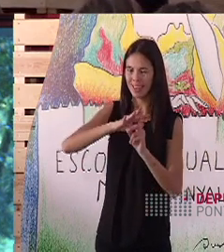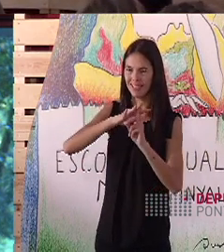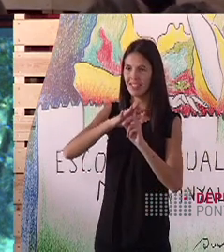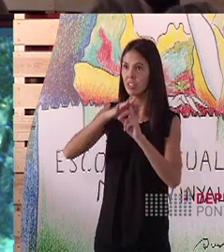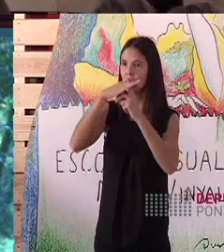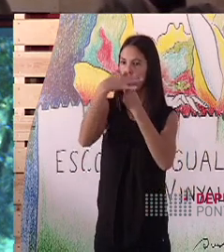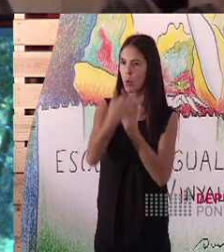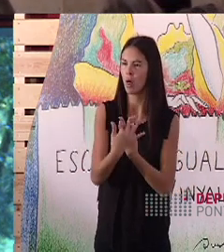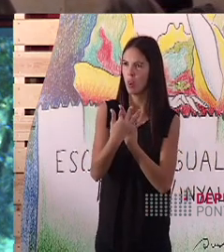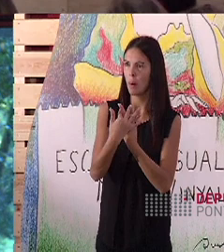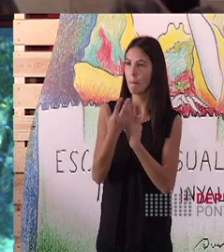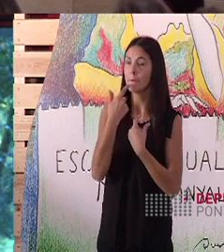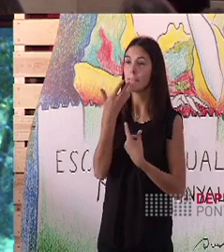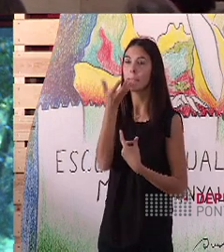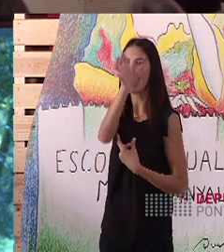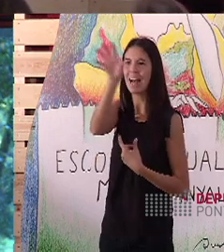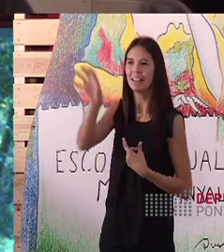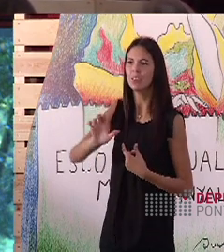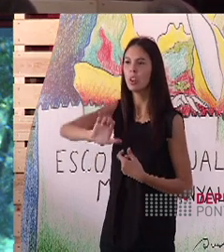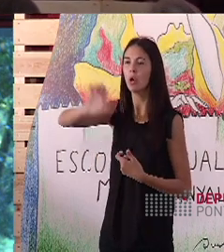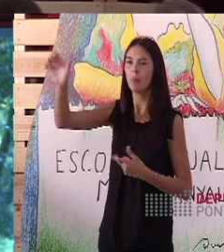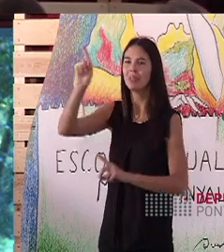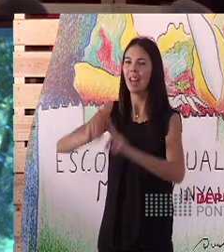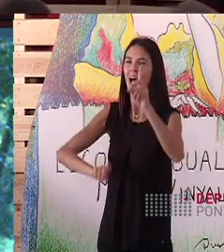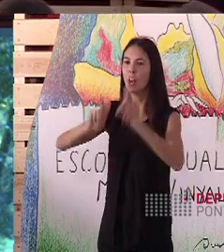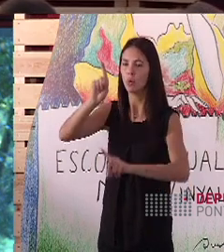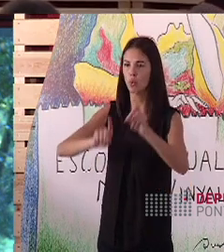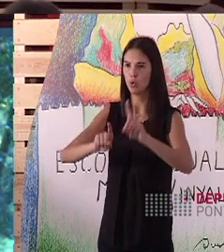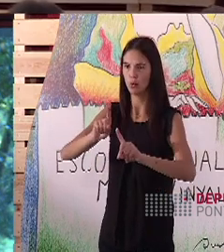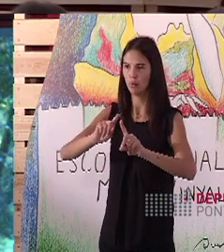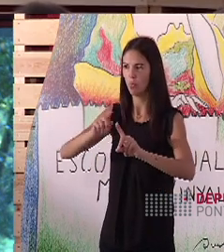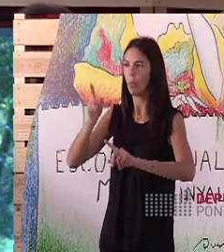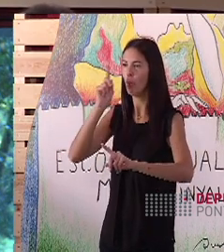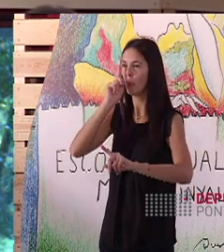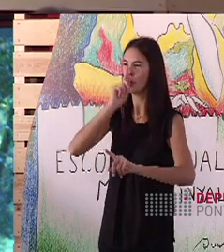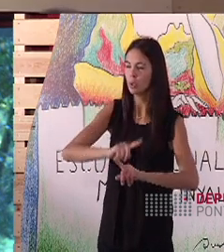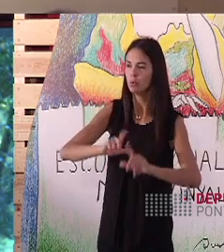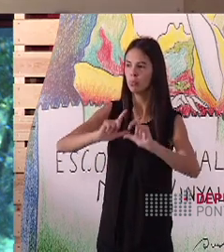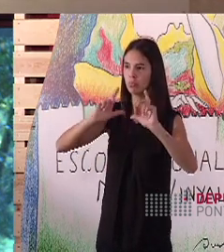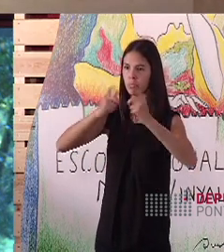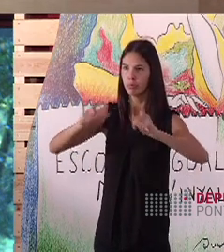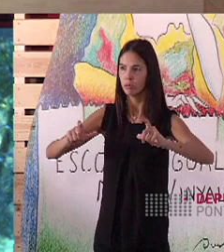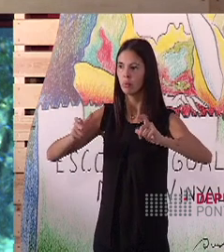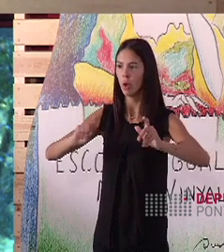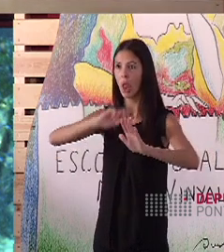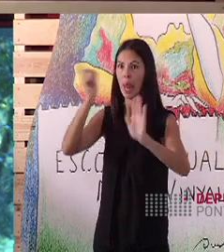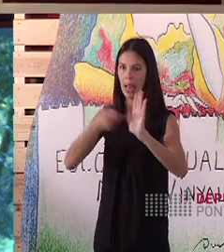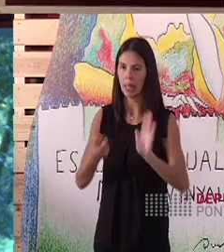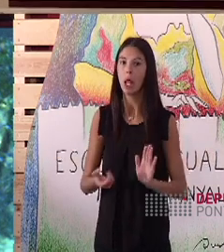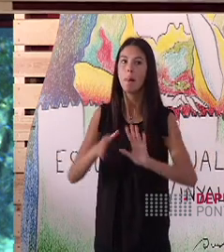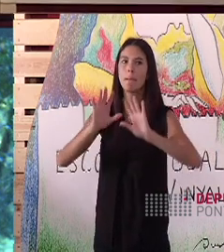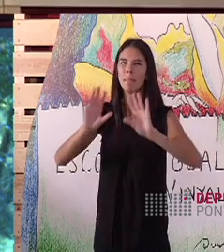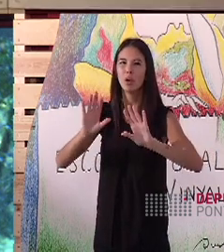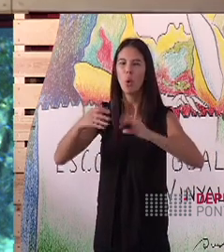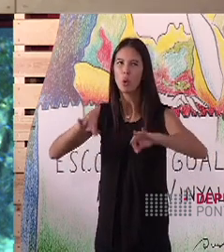extremo que algunos países europeos habían reglamentado la prostitución, pero no solamente eso, sino cómo era posible